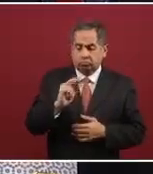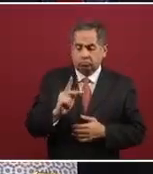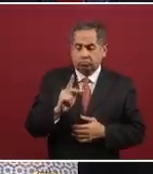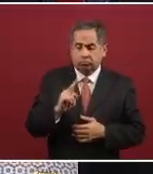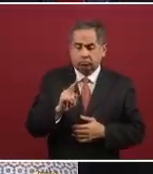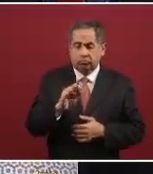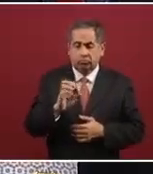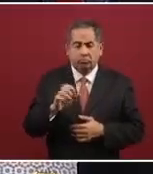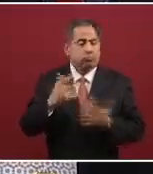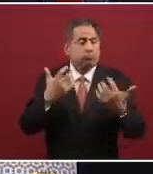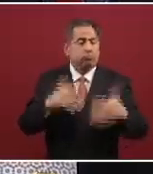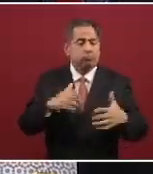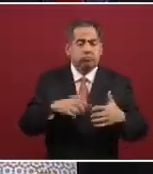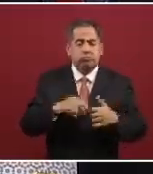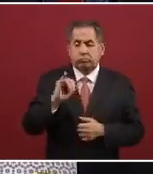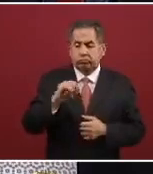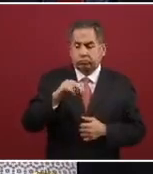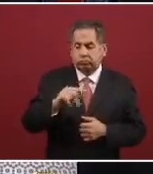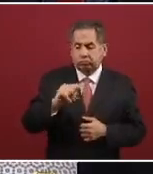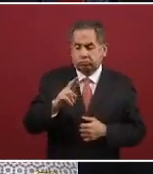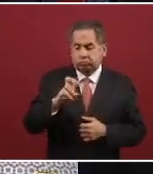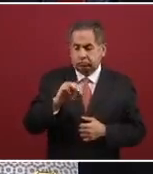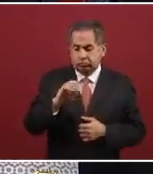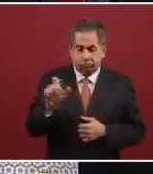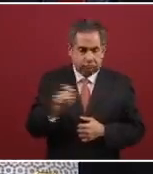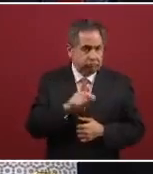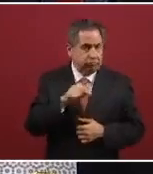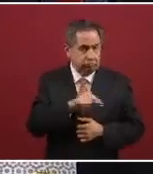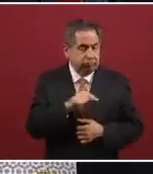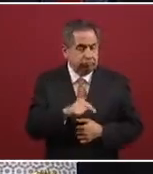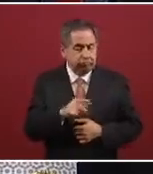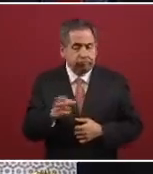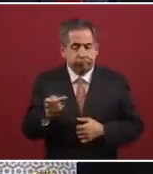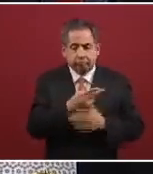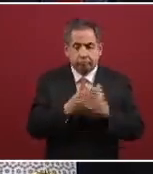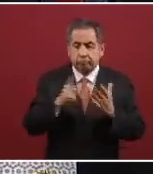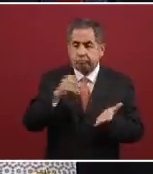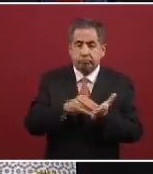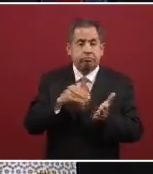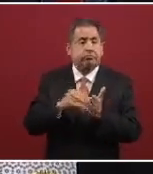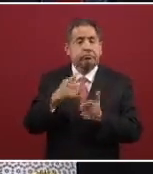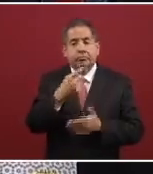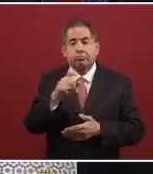la empresa Intermex, comercializadora internacional, por